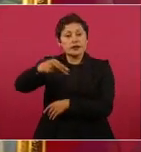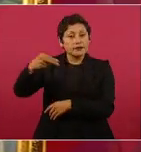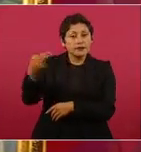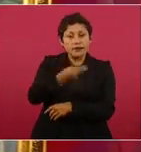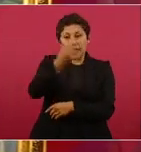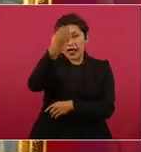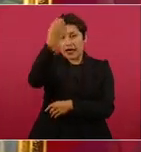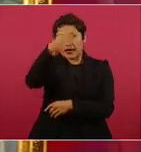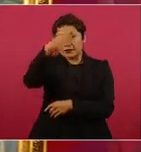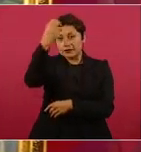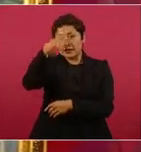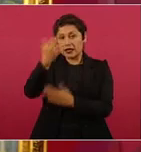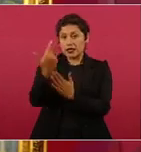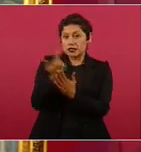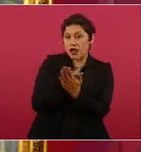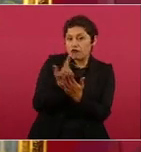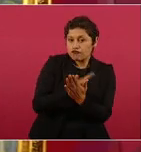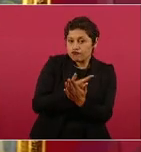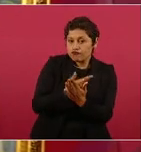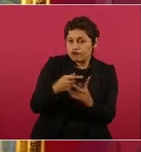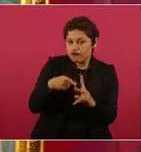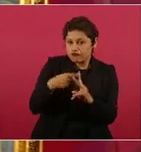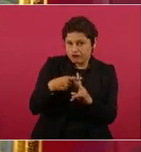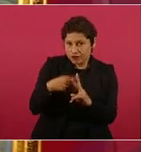en asuntos financieros. Es decir,